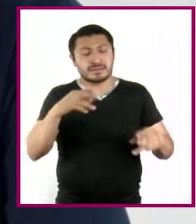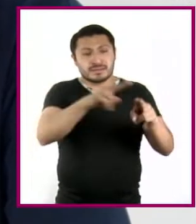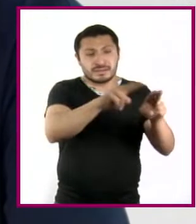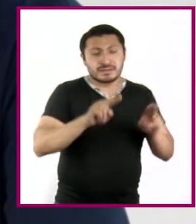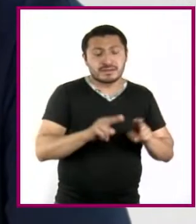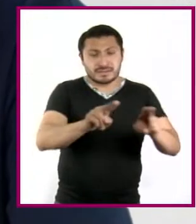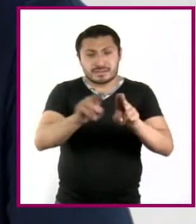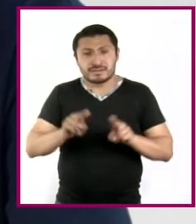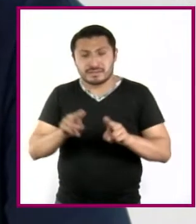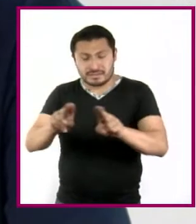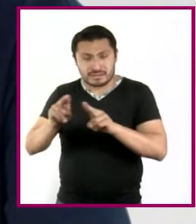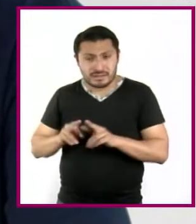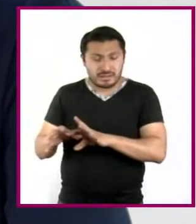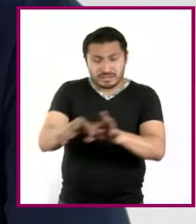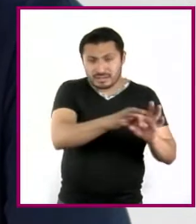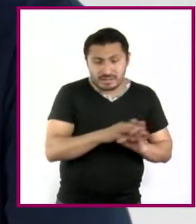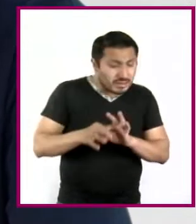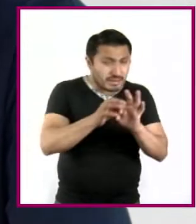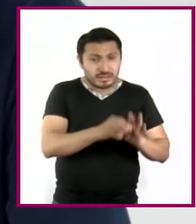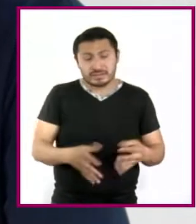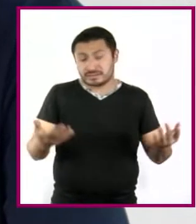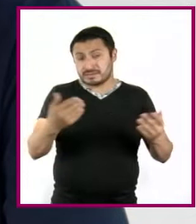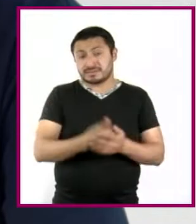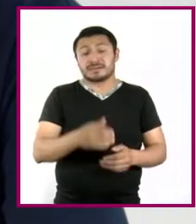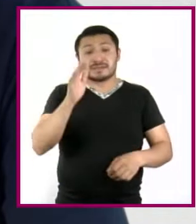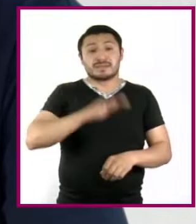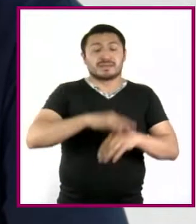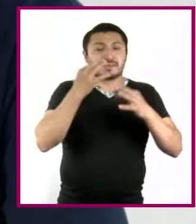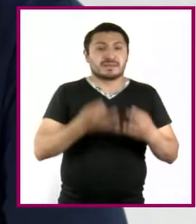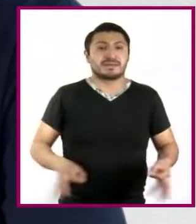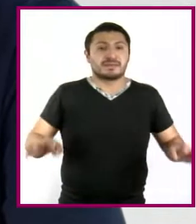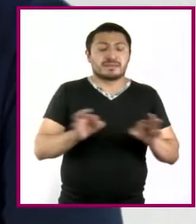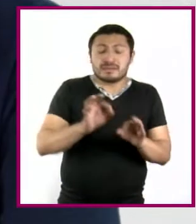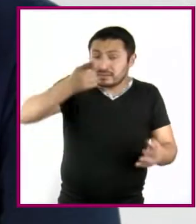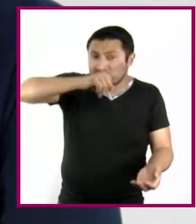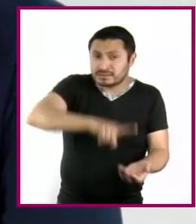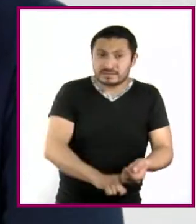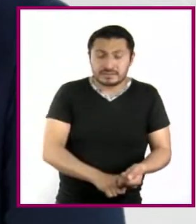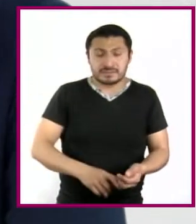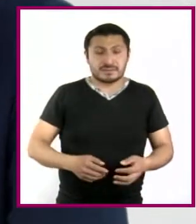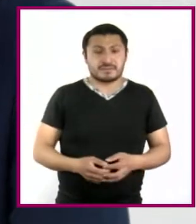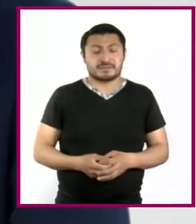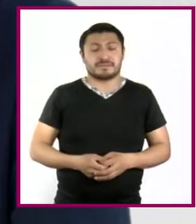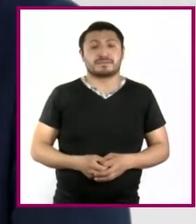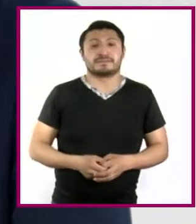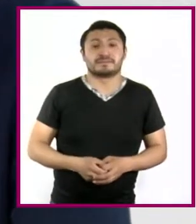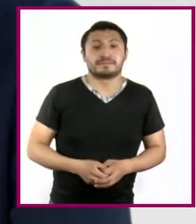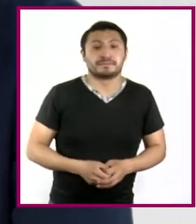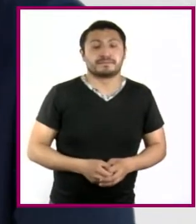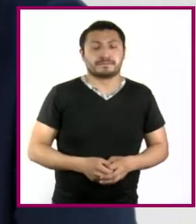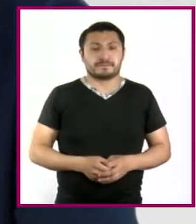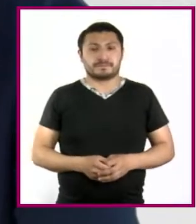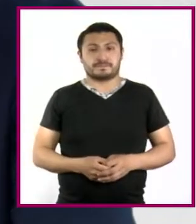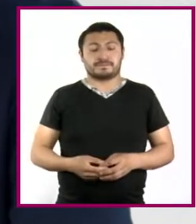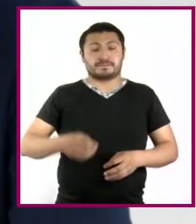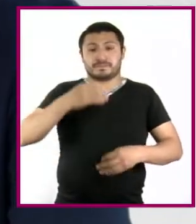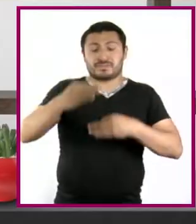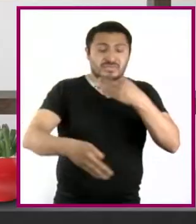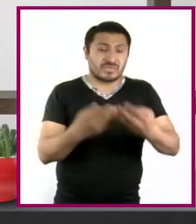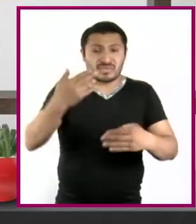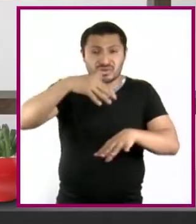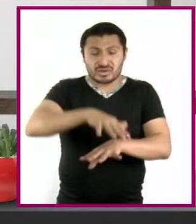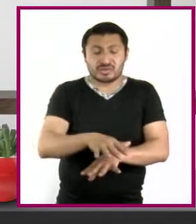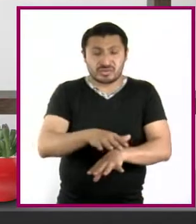nacionales a las redes, contactos y desequilibrios más amplios de los que forman parte, engarzando dimensiones distintas de una historia